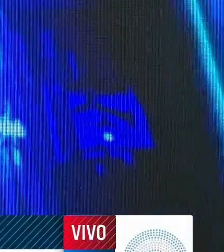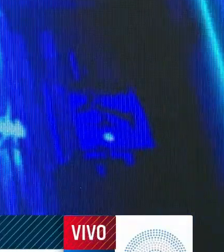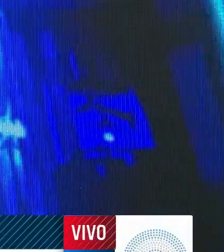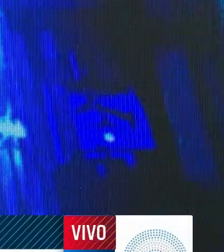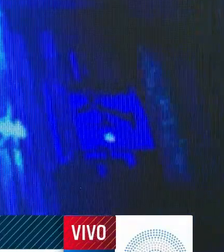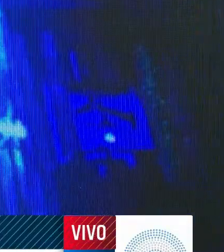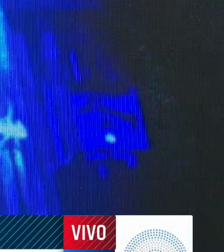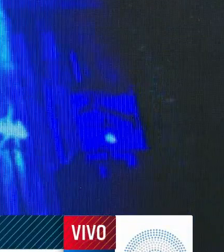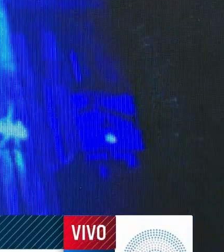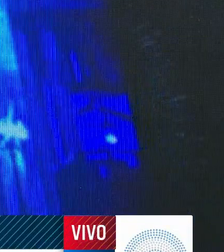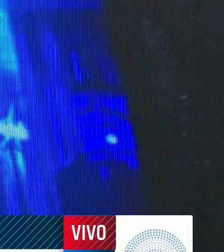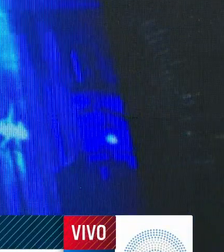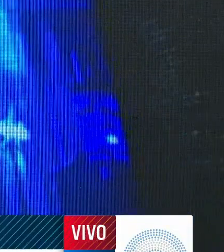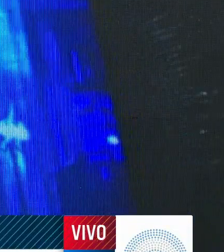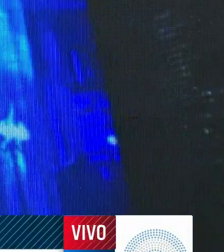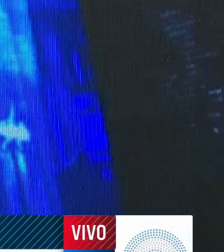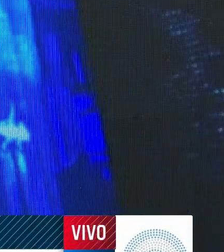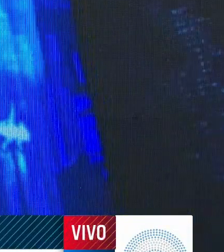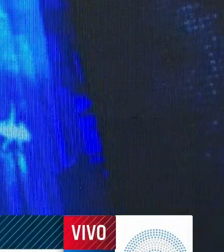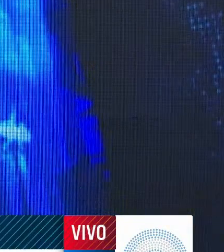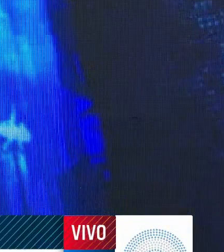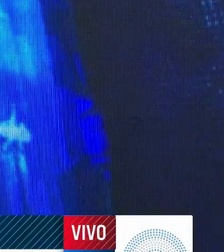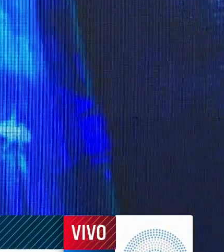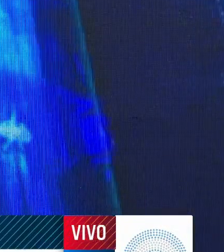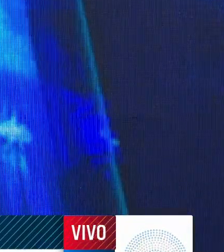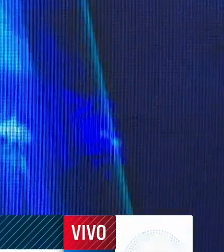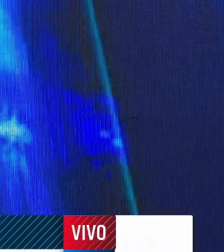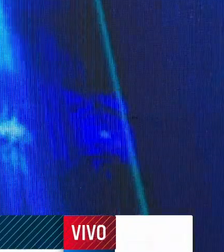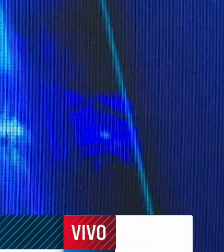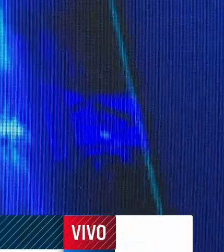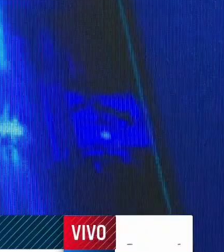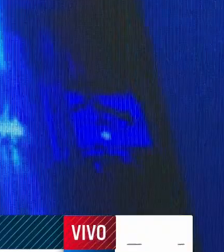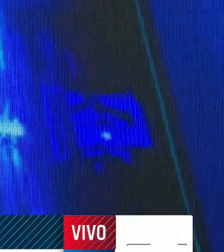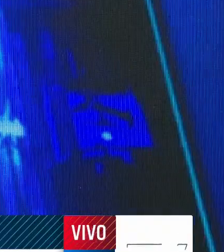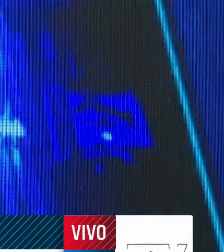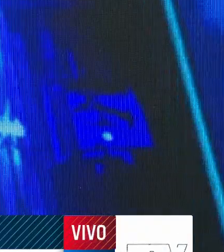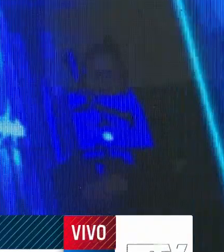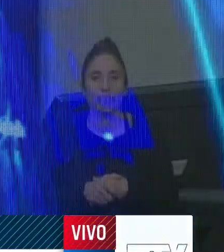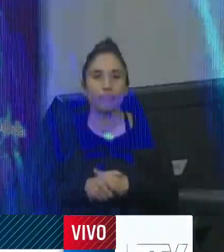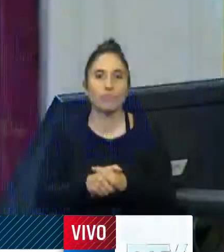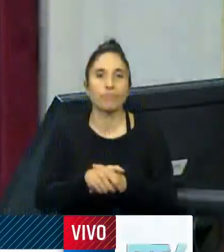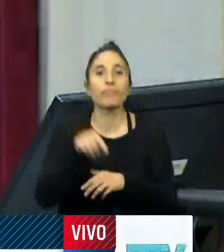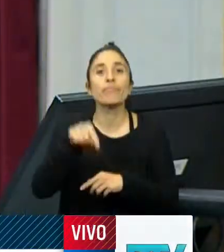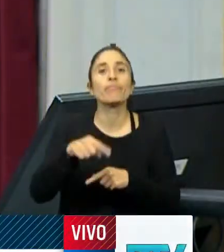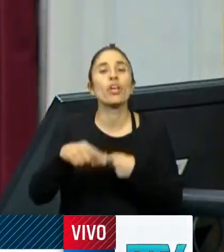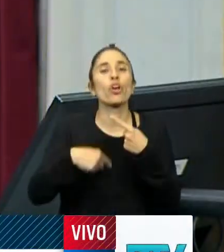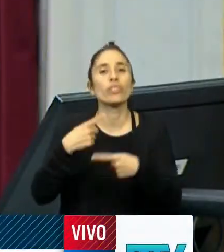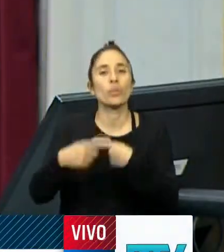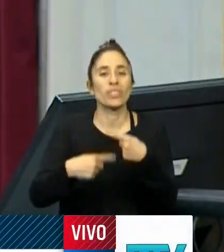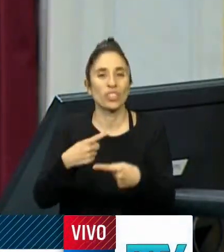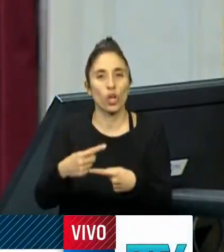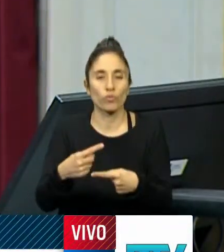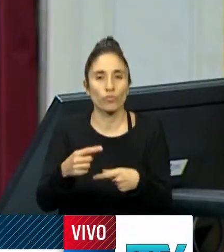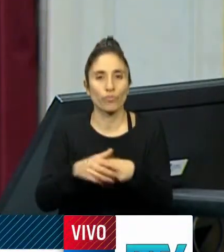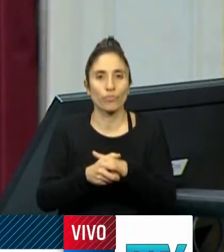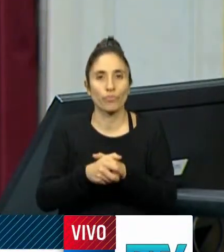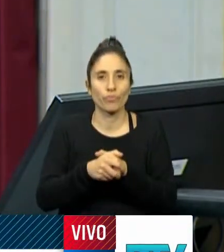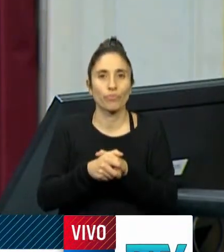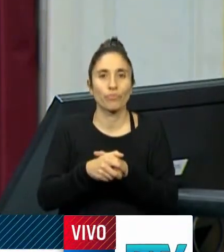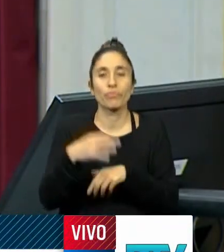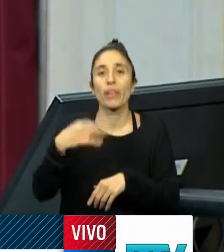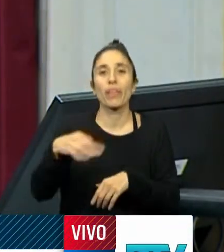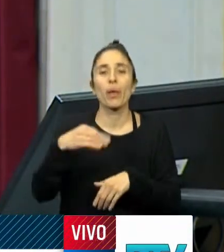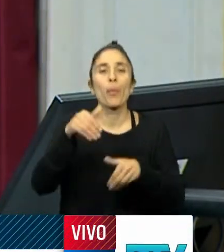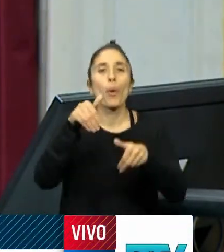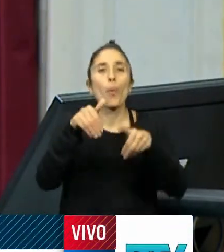que bueno. En fin, compartimos el momento de la votación de la emergencia Bahía Blanca. A continuación, corresponde